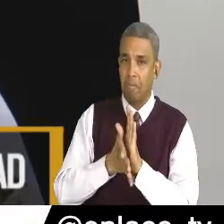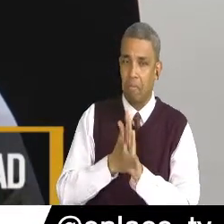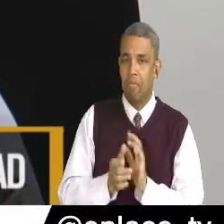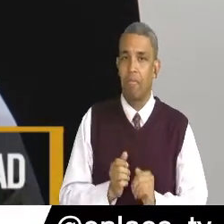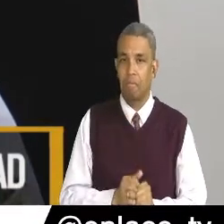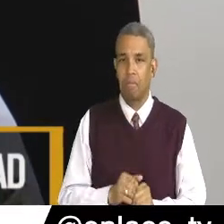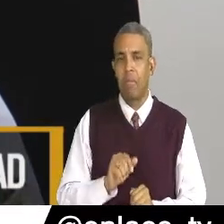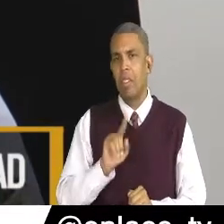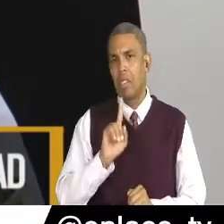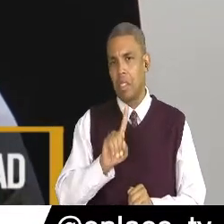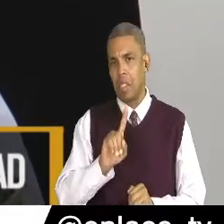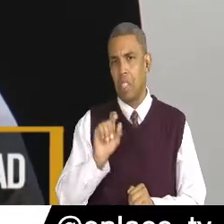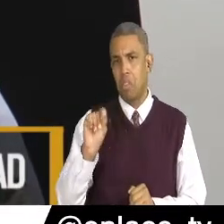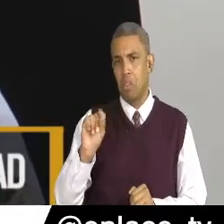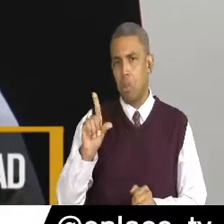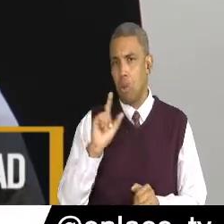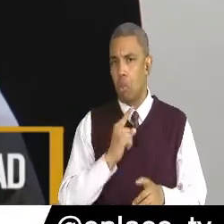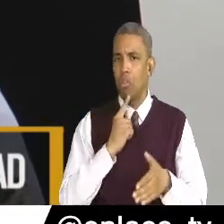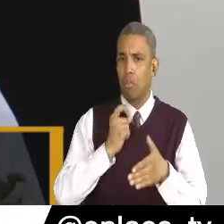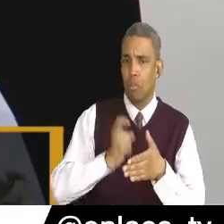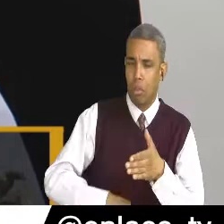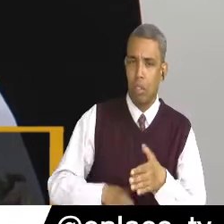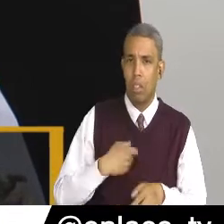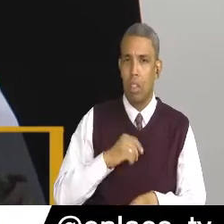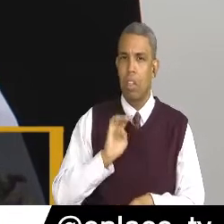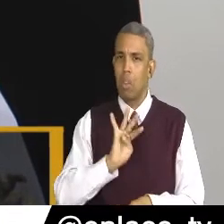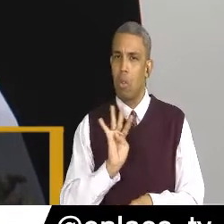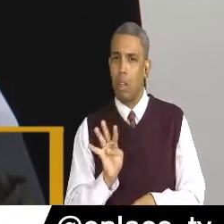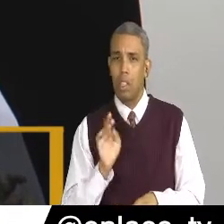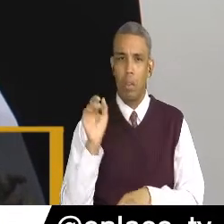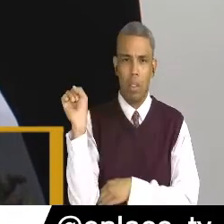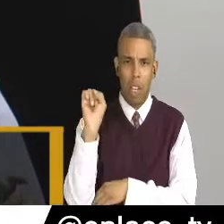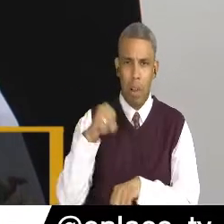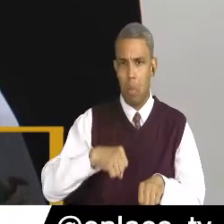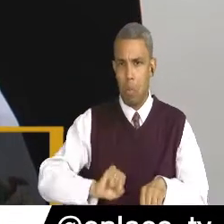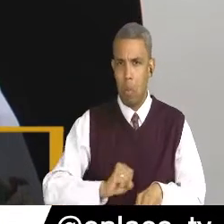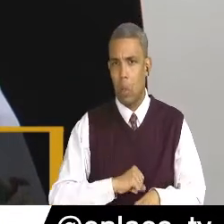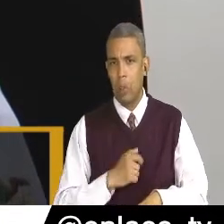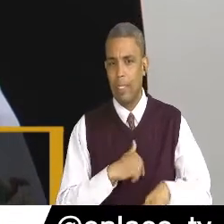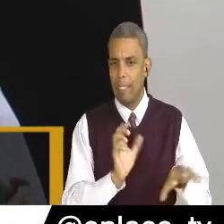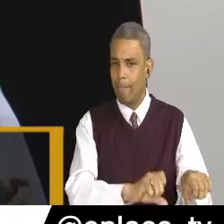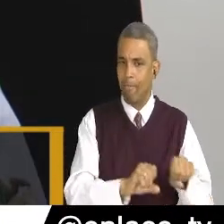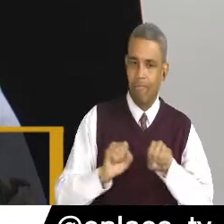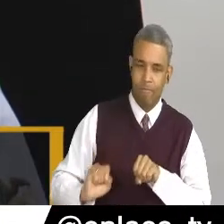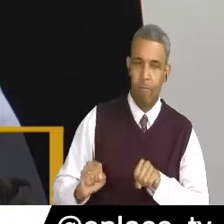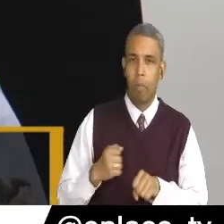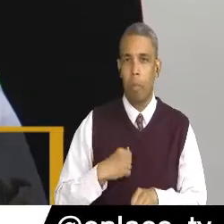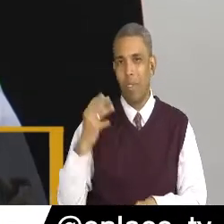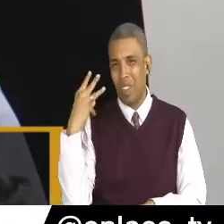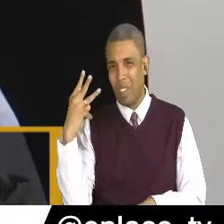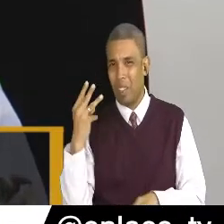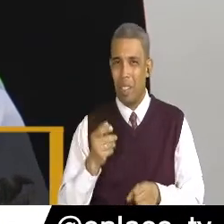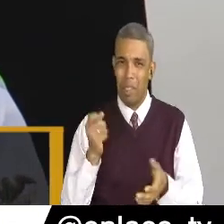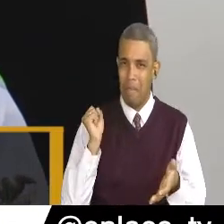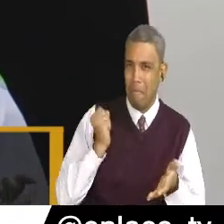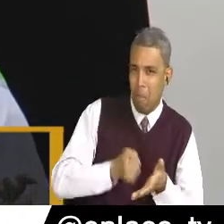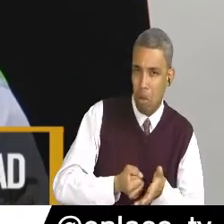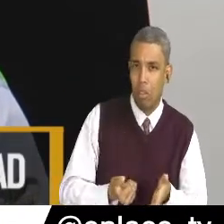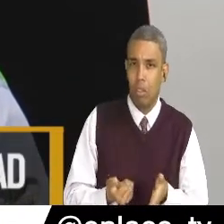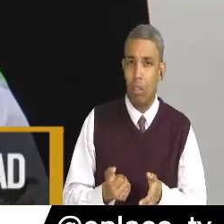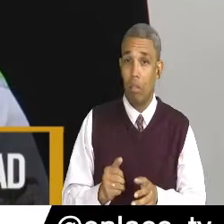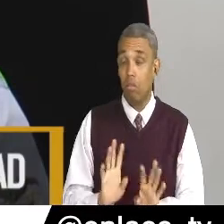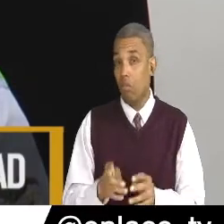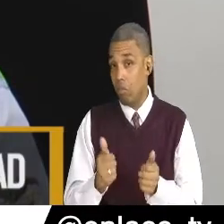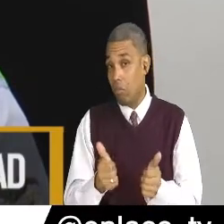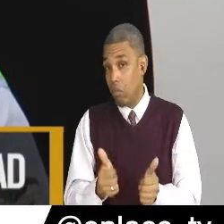111 comparendos, 44 vehículos inmovilizados. Se nos presentaron 3 accidentes con 2 personas lesionadas. Es un balance